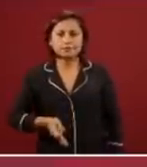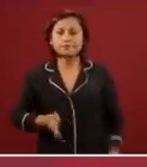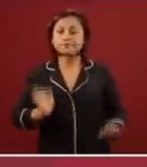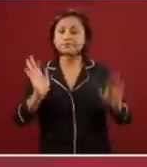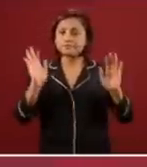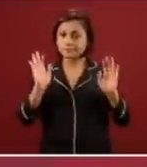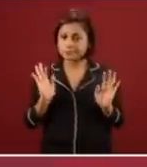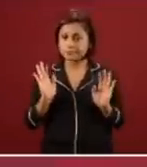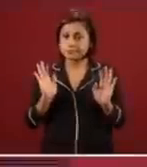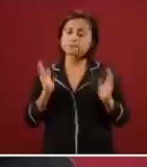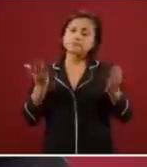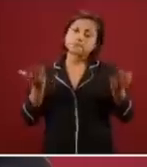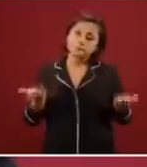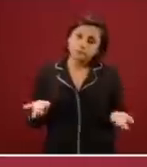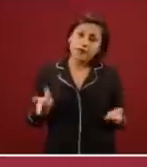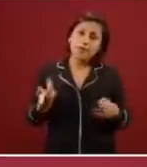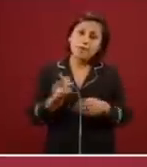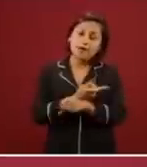En Yucatán